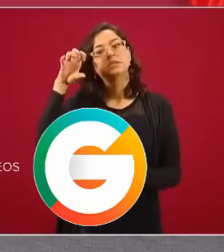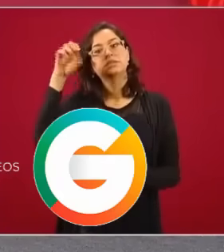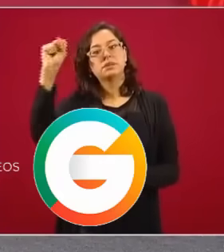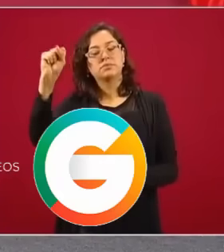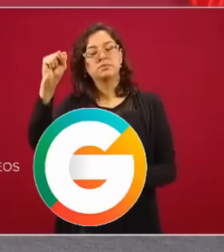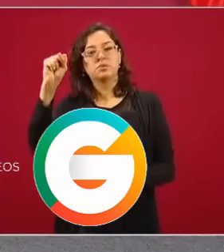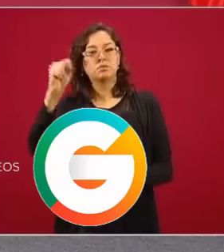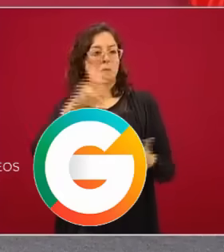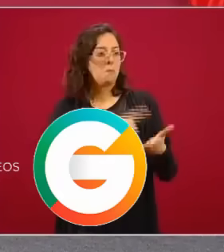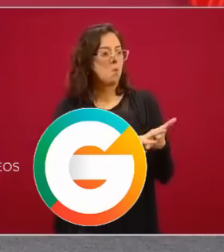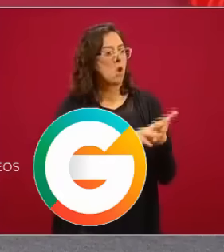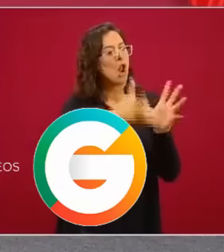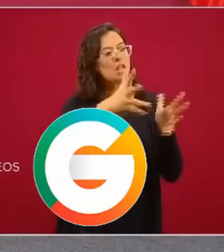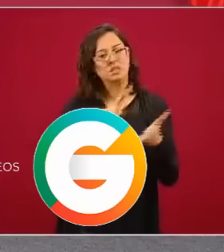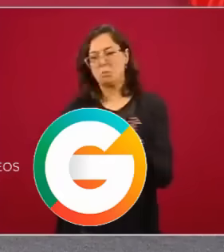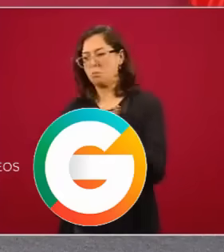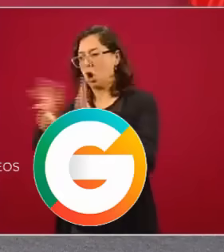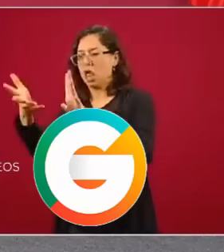enfrentar la violencia con la violencia.